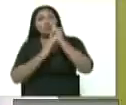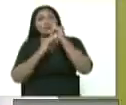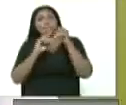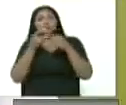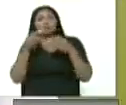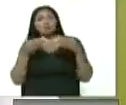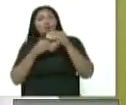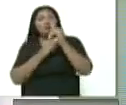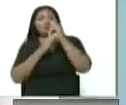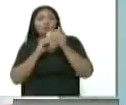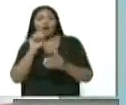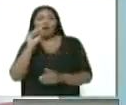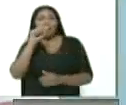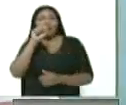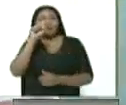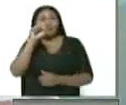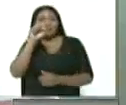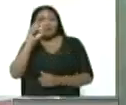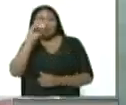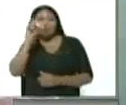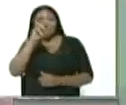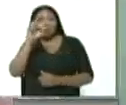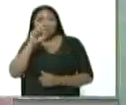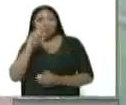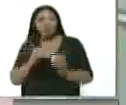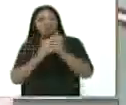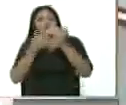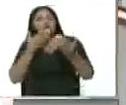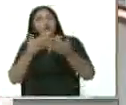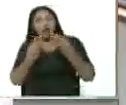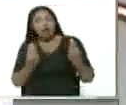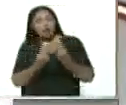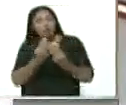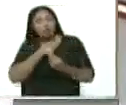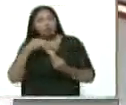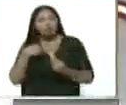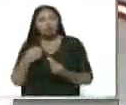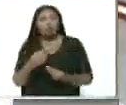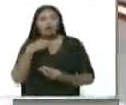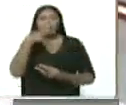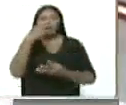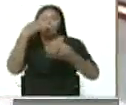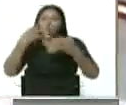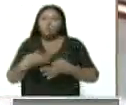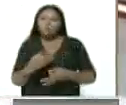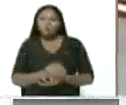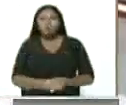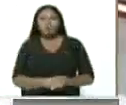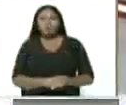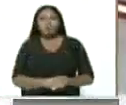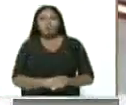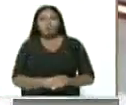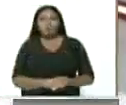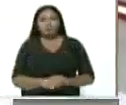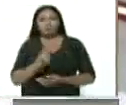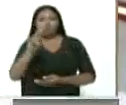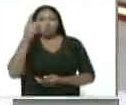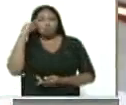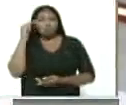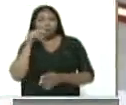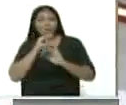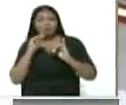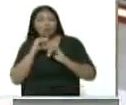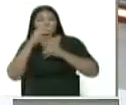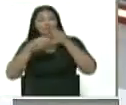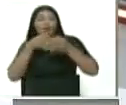20 comisión alexis corredor rector gracias por estar con nosotros además que la voz oficial en tan sólo a tan sólo dos días que se